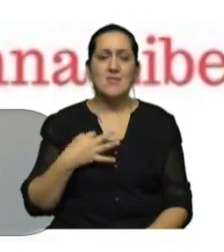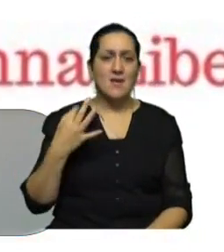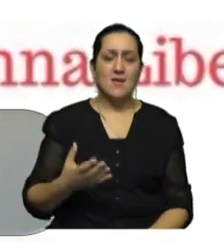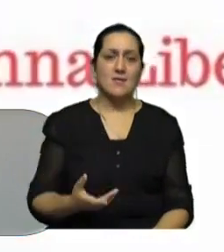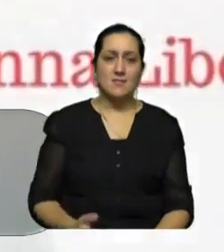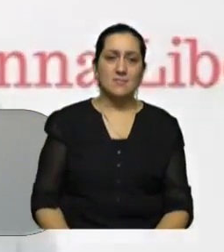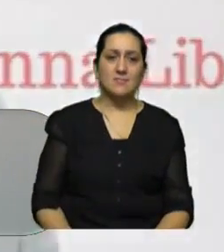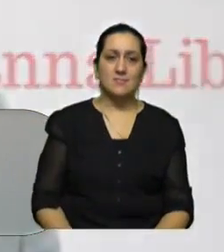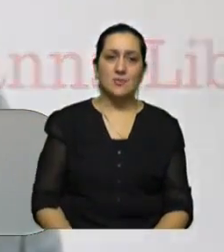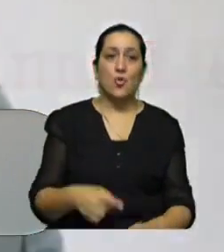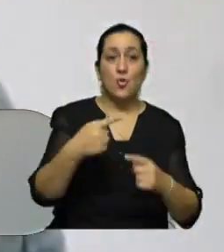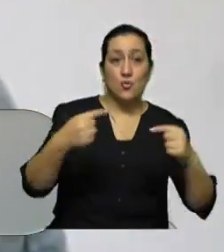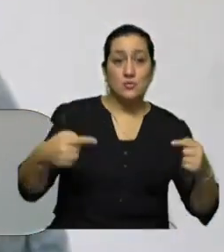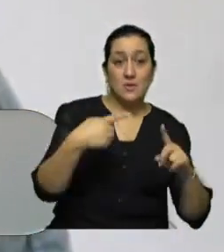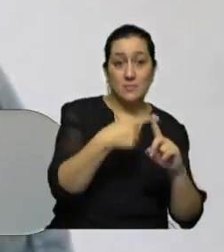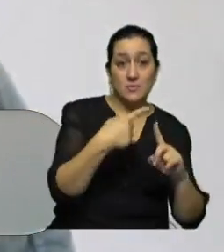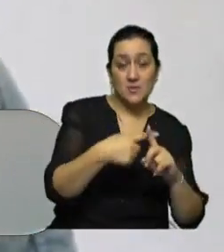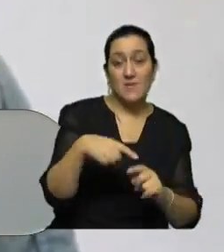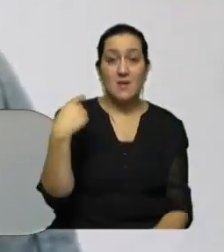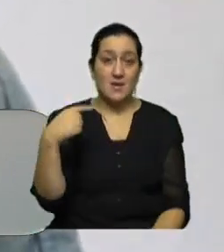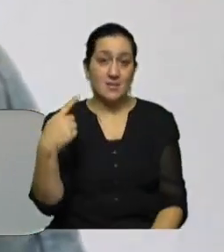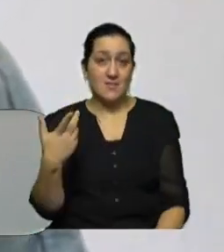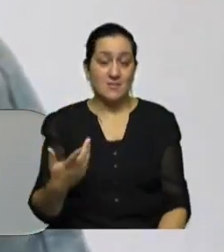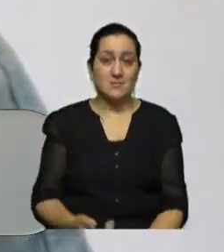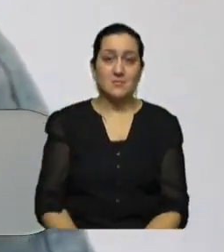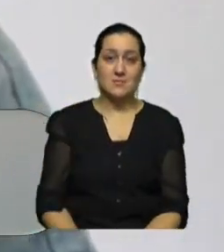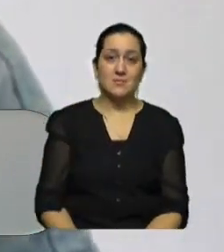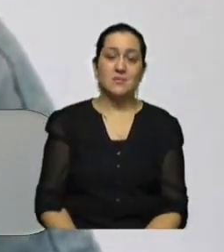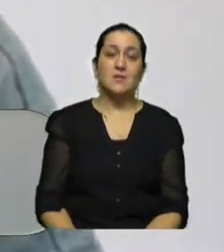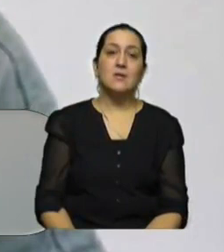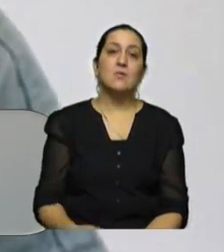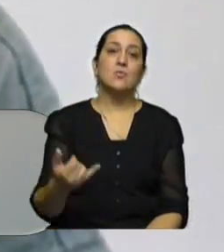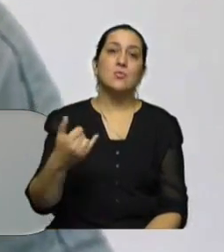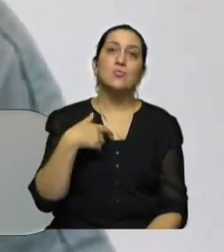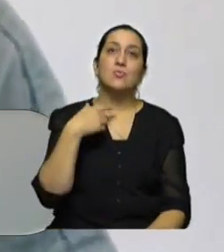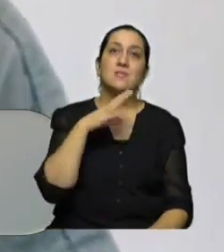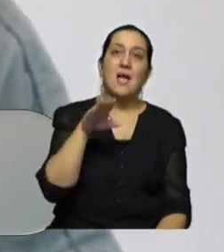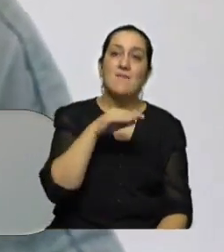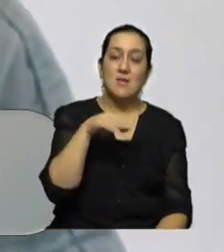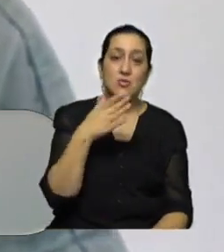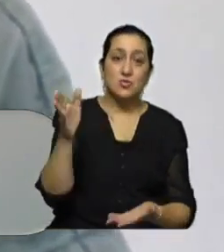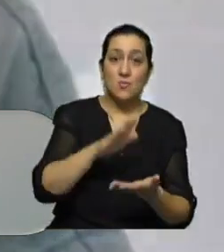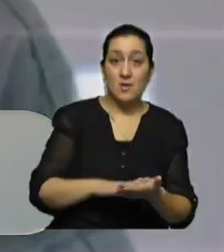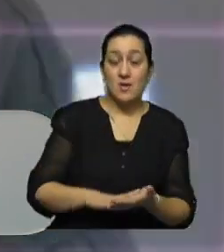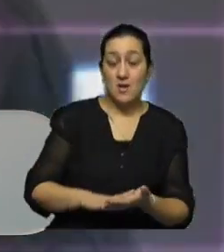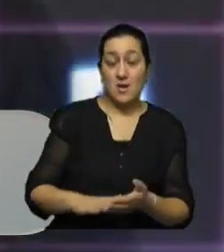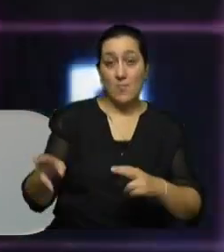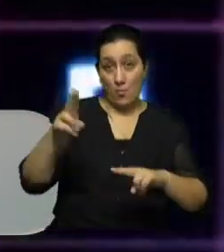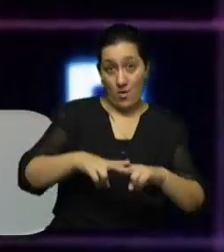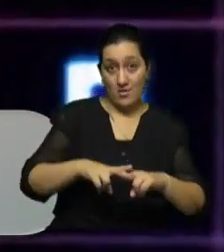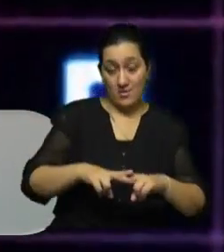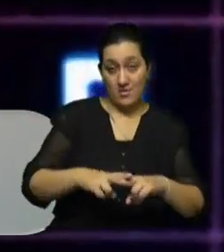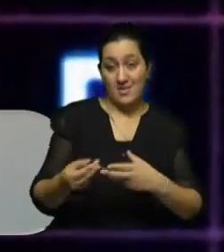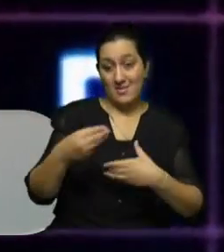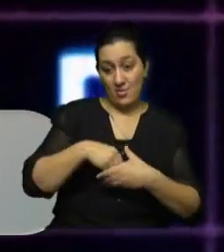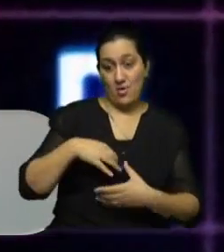vida con todo, recontra influyó, ¿no? Para mí como que fue, cuando estás hablando de la muerte, que por más que es parte de la vida, es